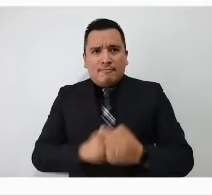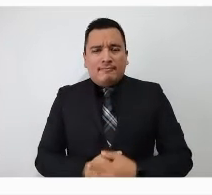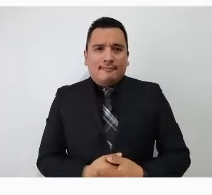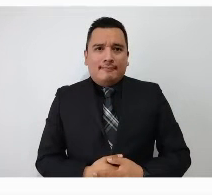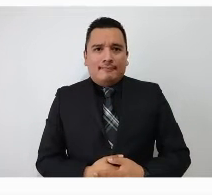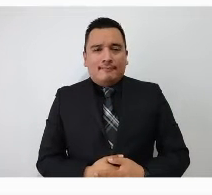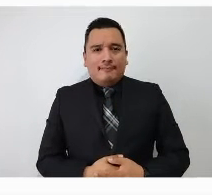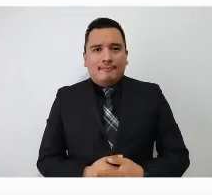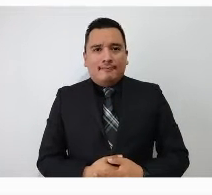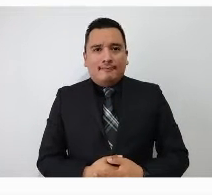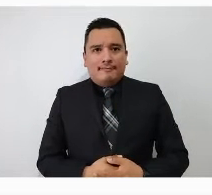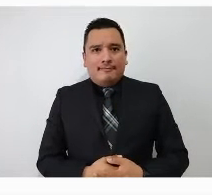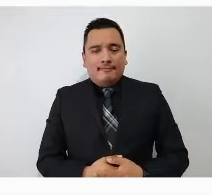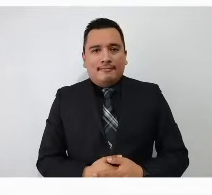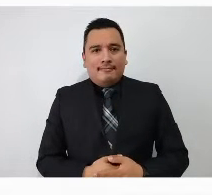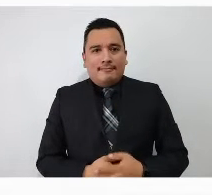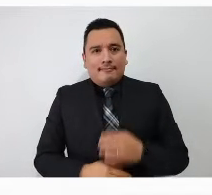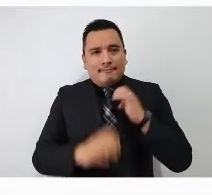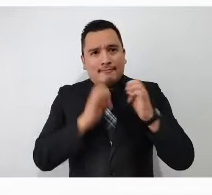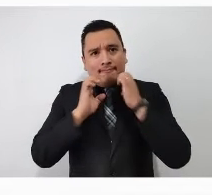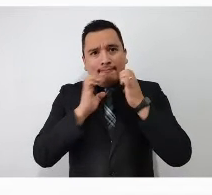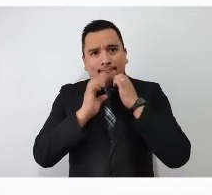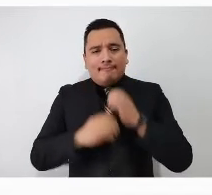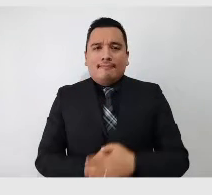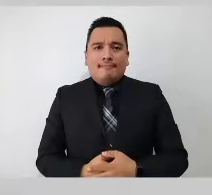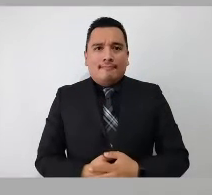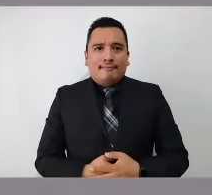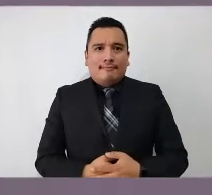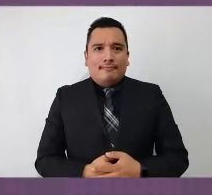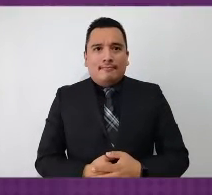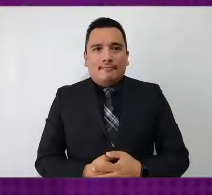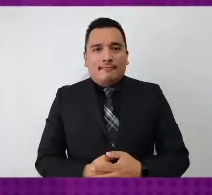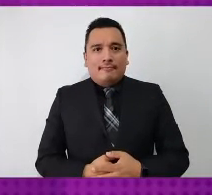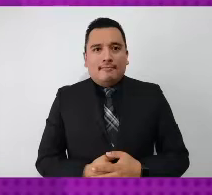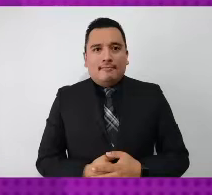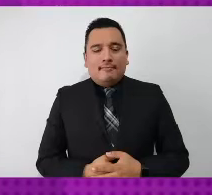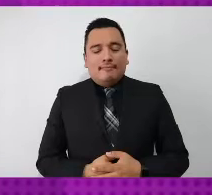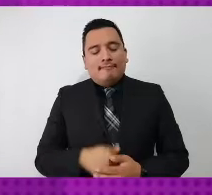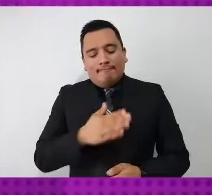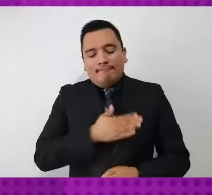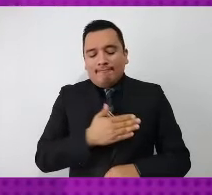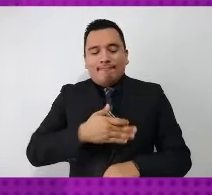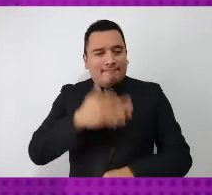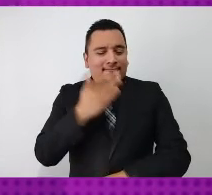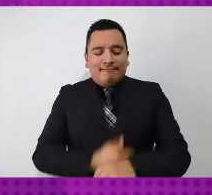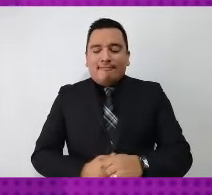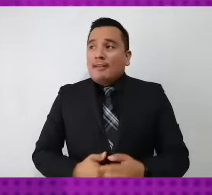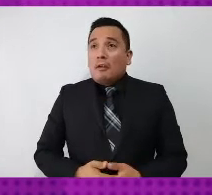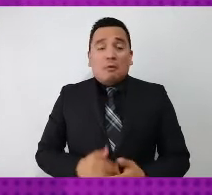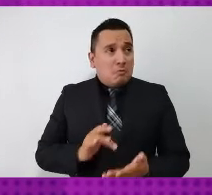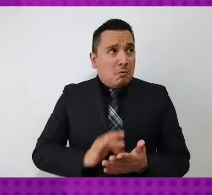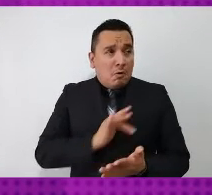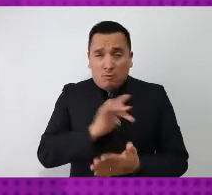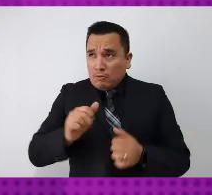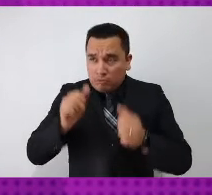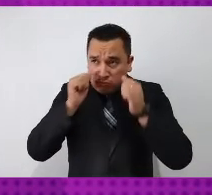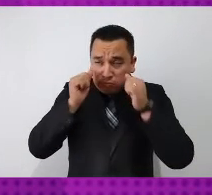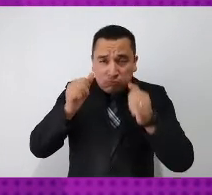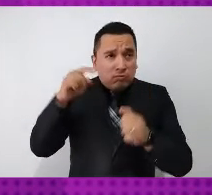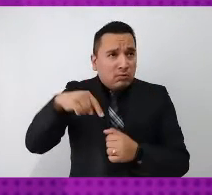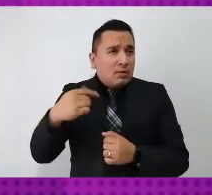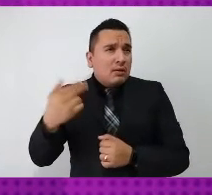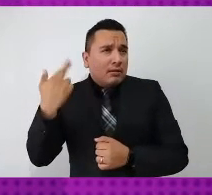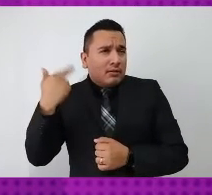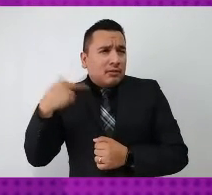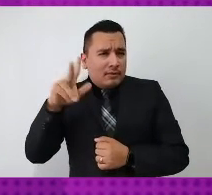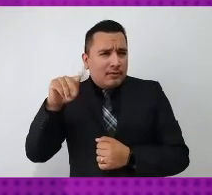con usted la entrevista buenas tardes les agradezco su presencia en el programa la urna del instituto electoral